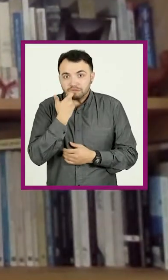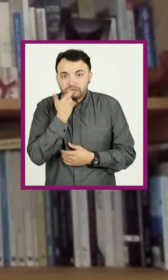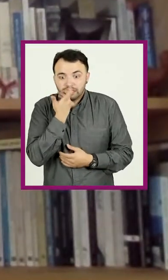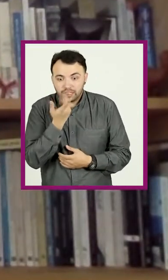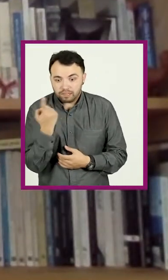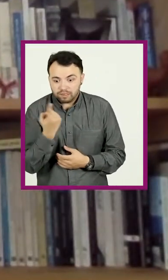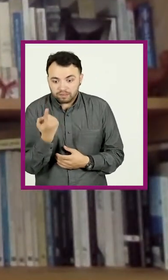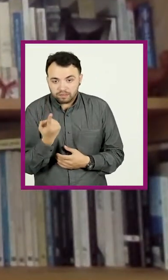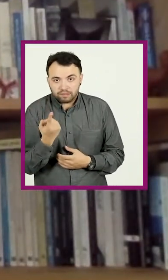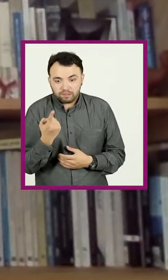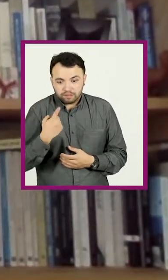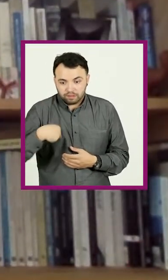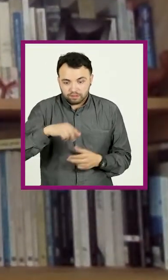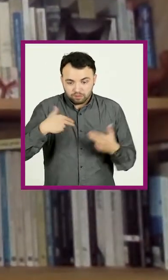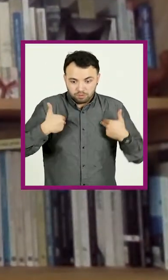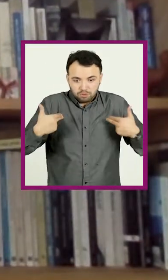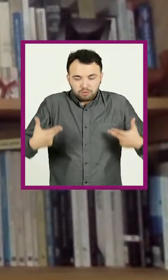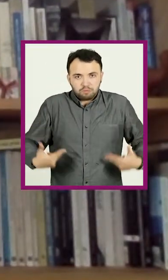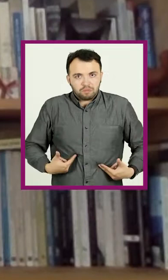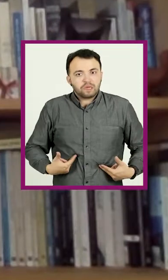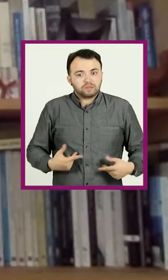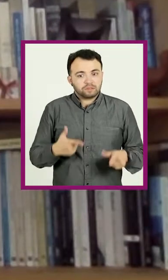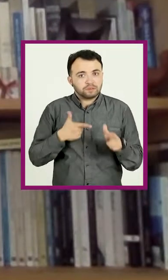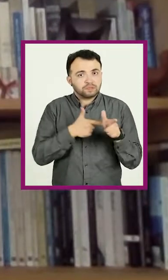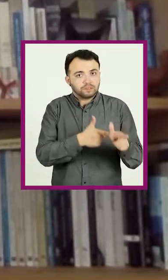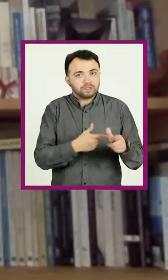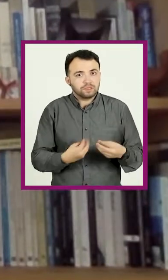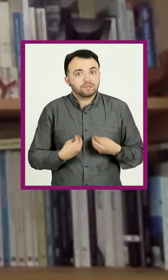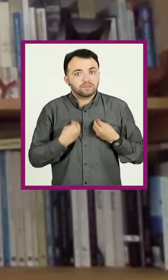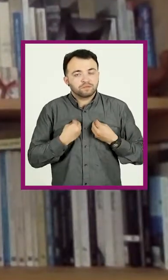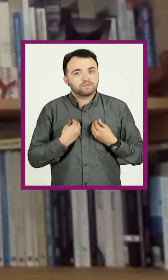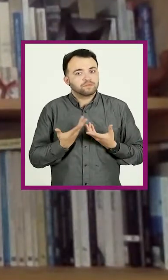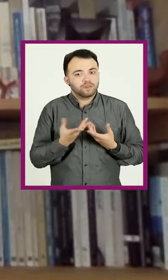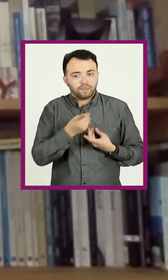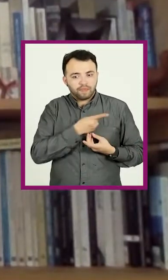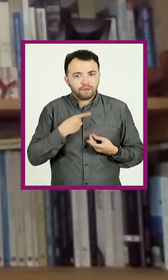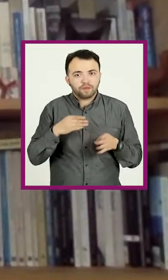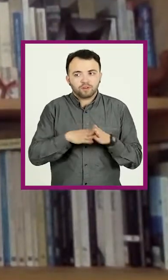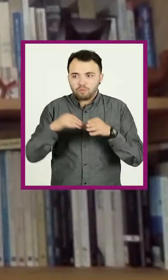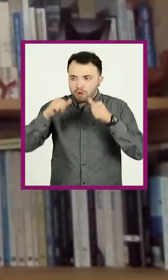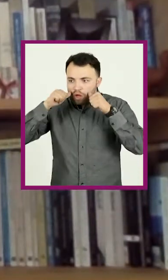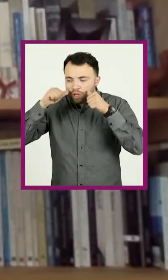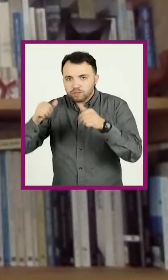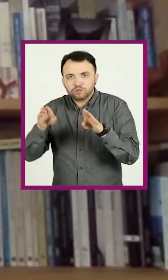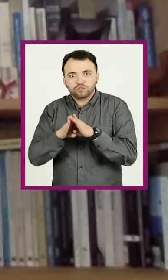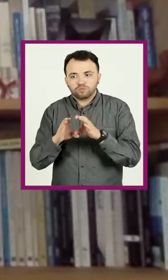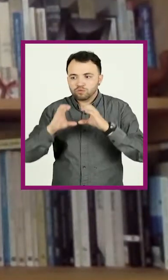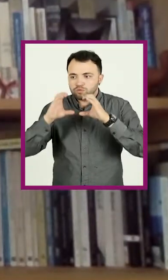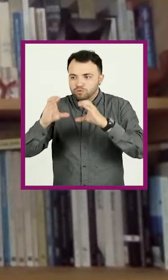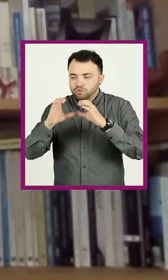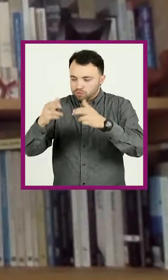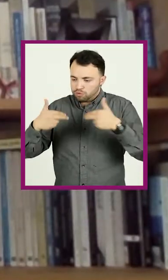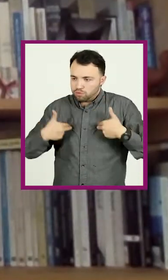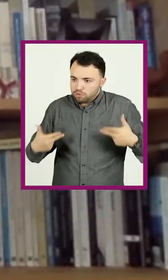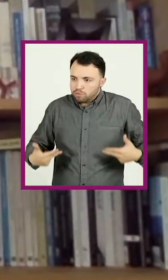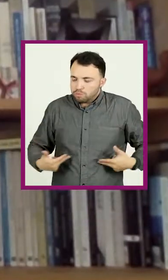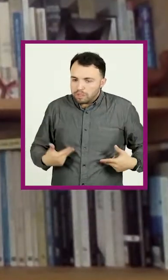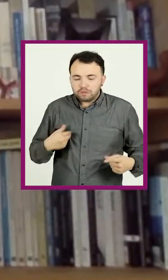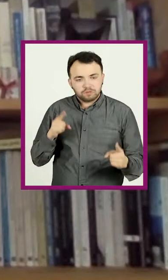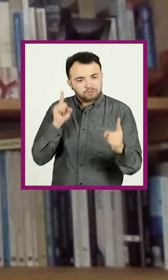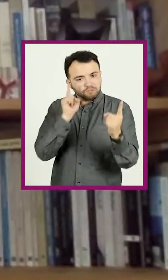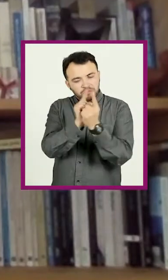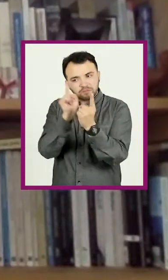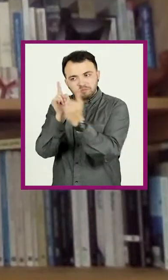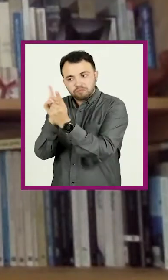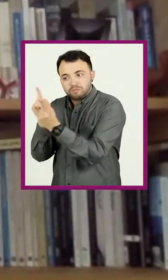queremos que nuestra especie subsista, es urgente poner al centro de la conversación y de los sistemas económicos los